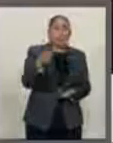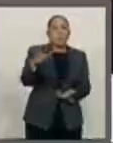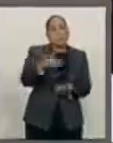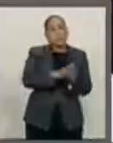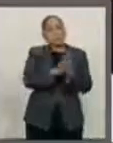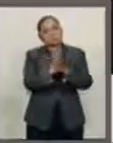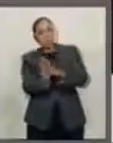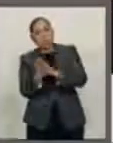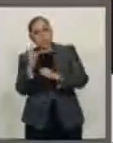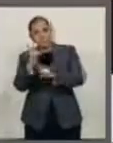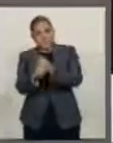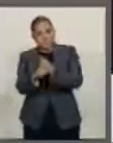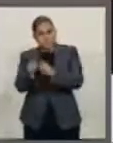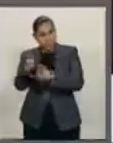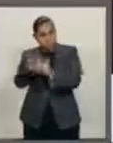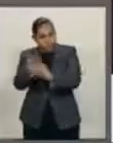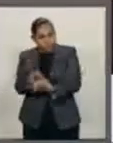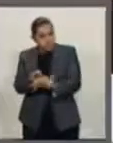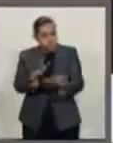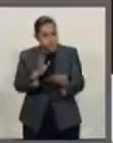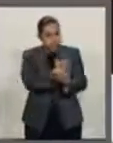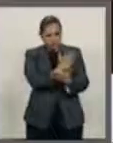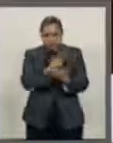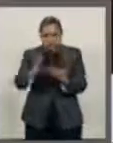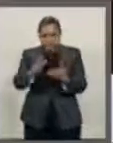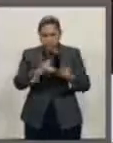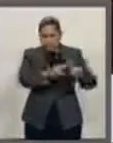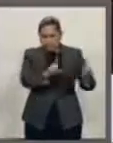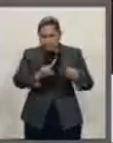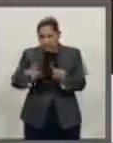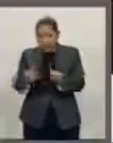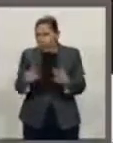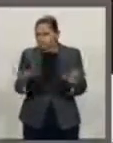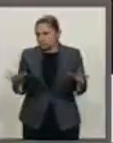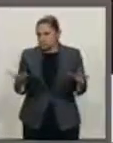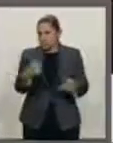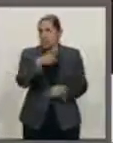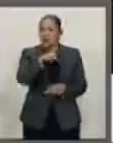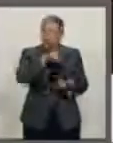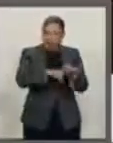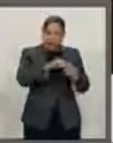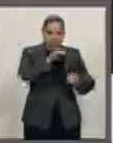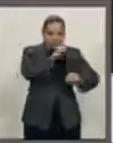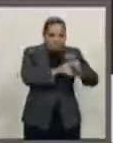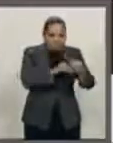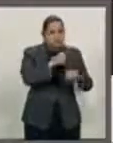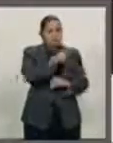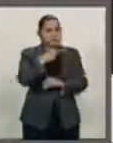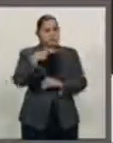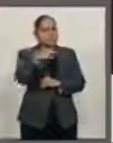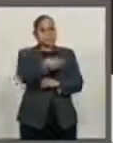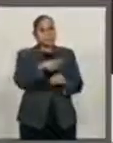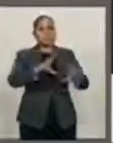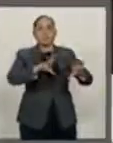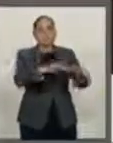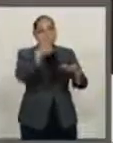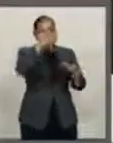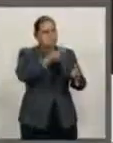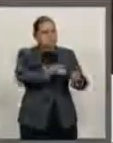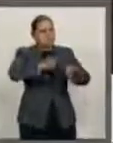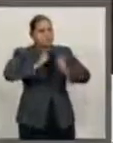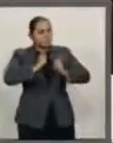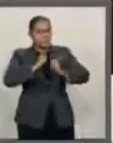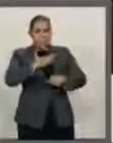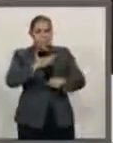nacionalidad, con excepción de los cargos en los que se pongan en riesgo la soberanía nacional, que son precisamente